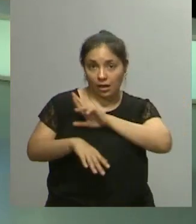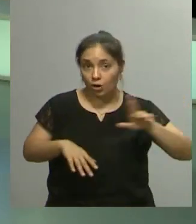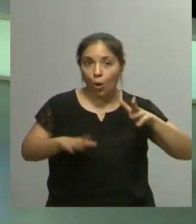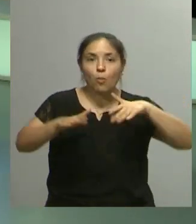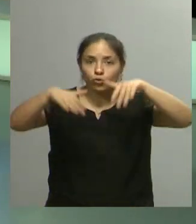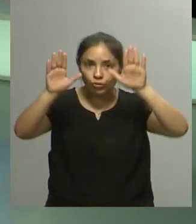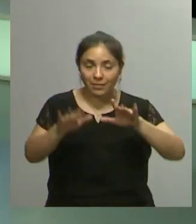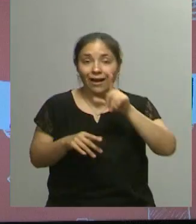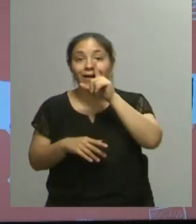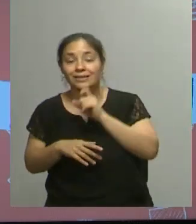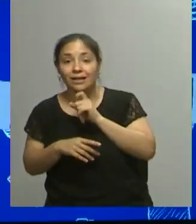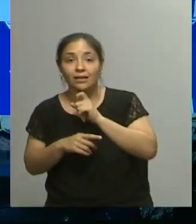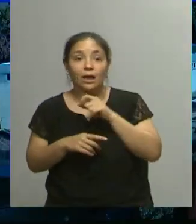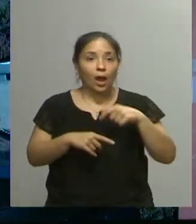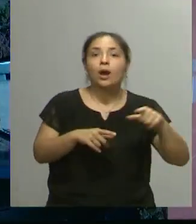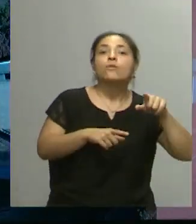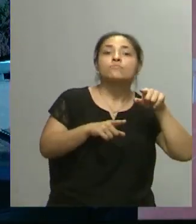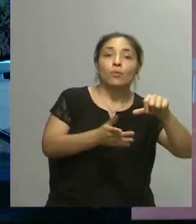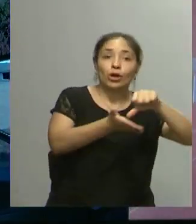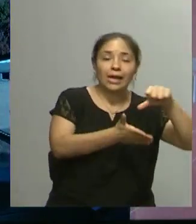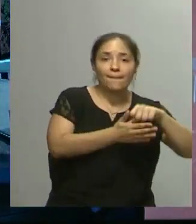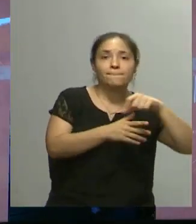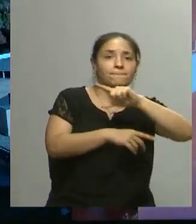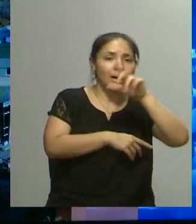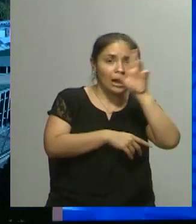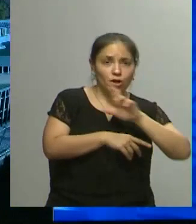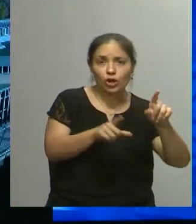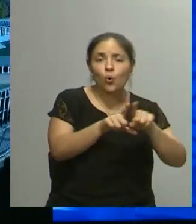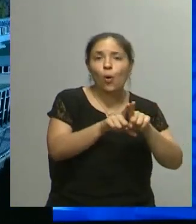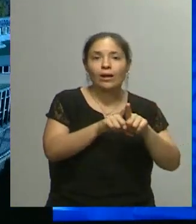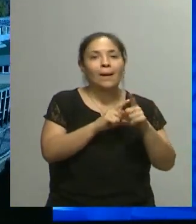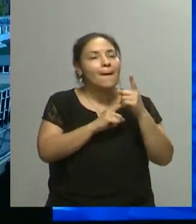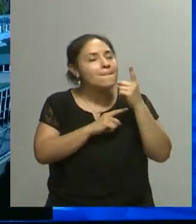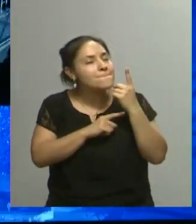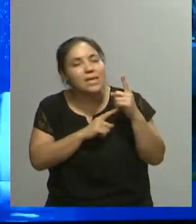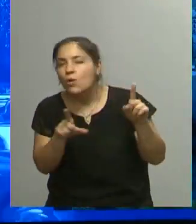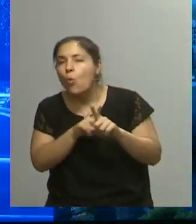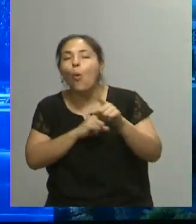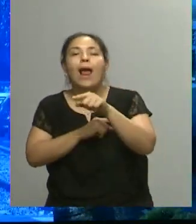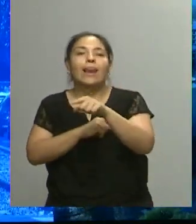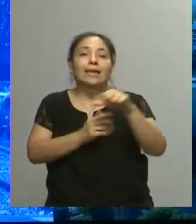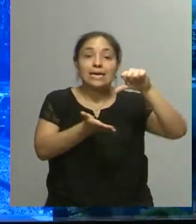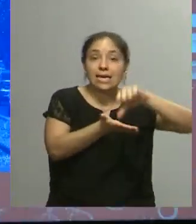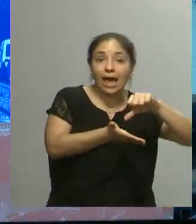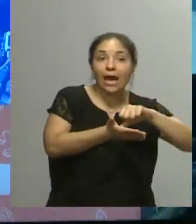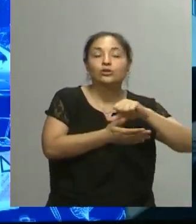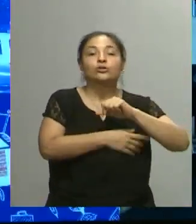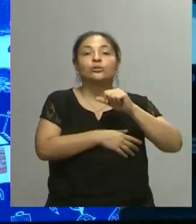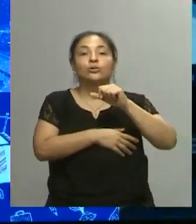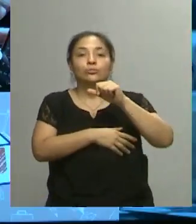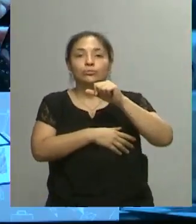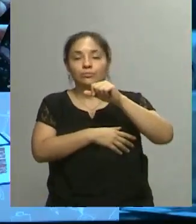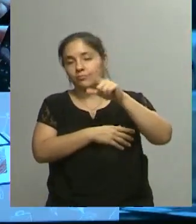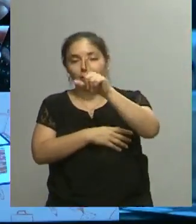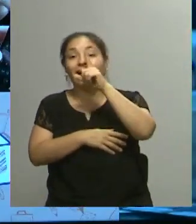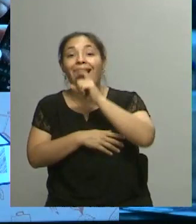musulmanas, pero Qatar no es una república islámica, a diferencia de Irán. ¿A qué me refiero con esto? A que en Qatar